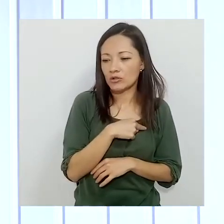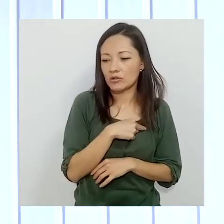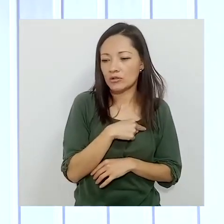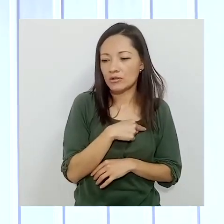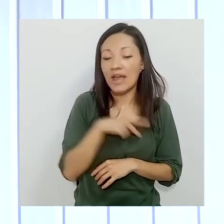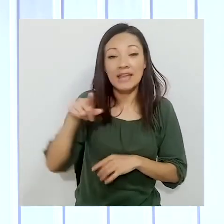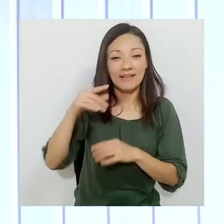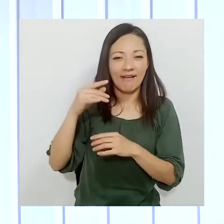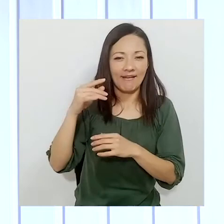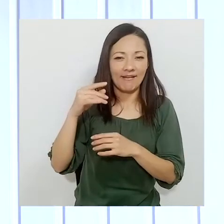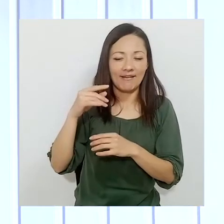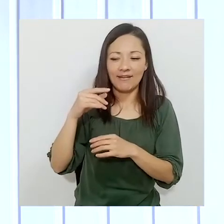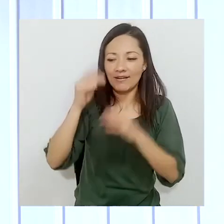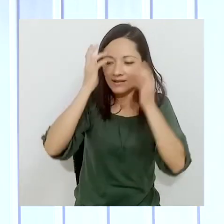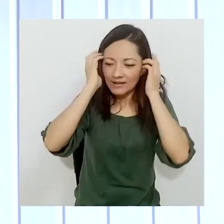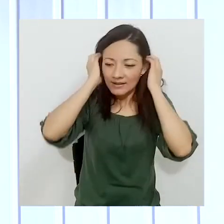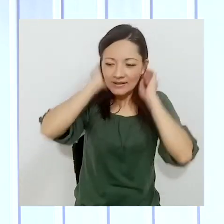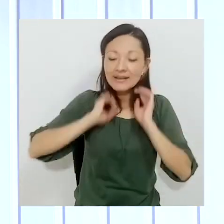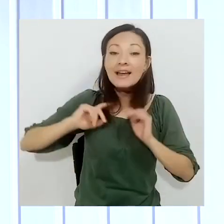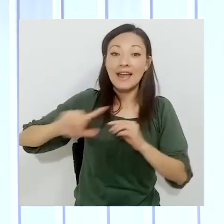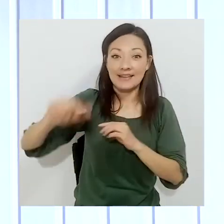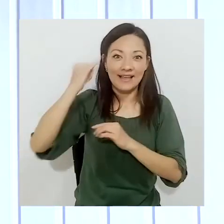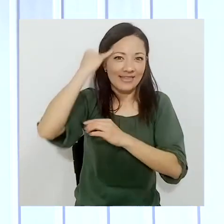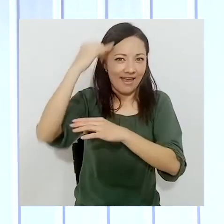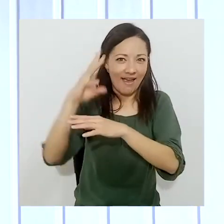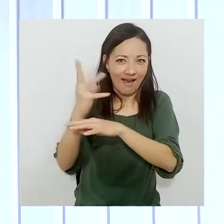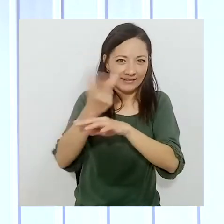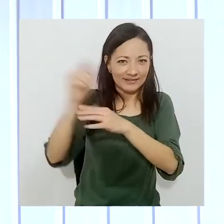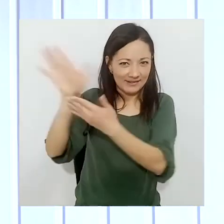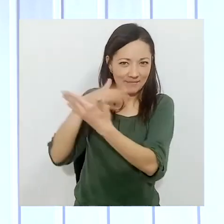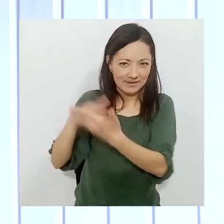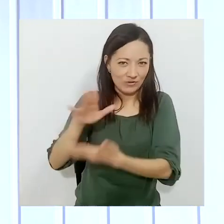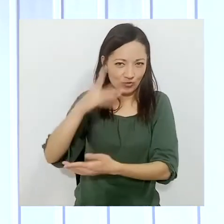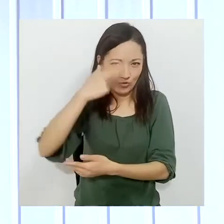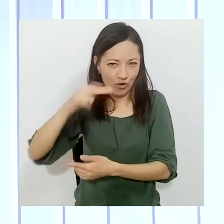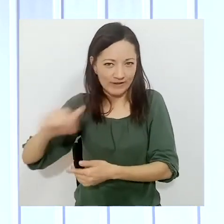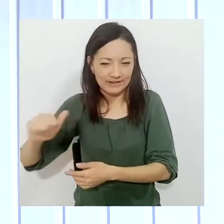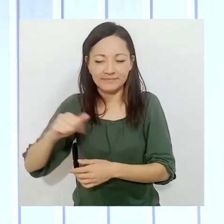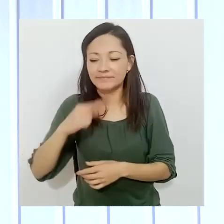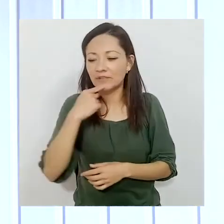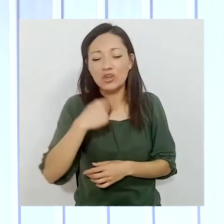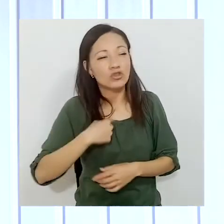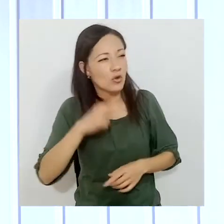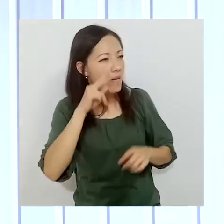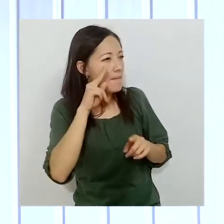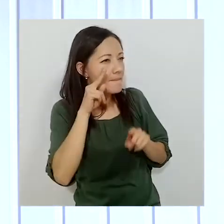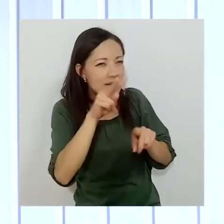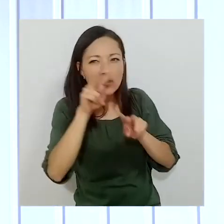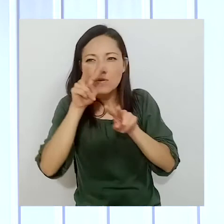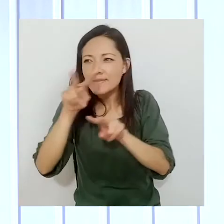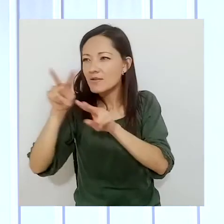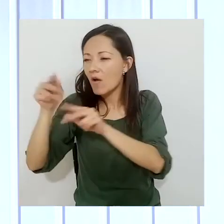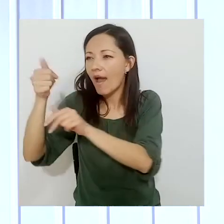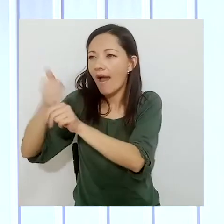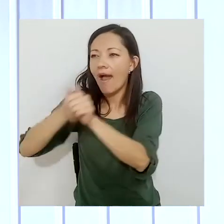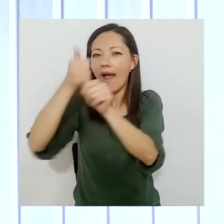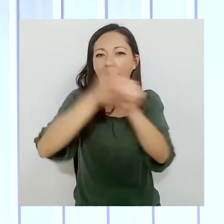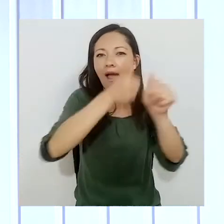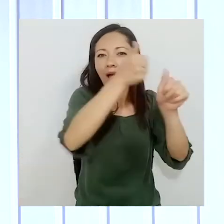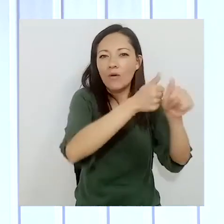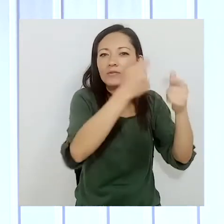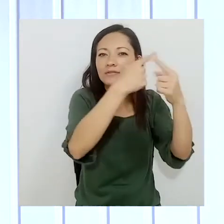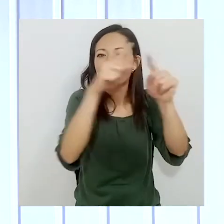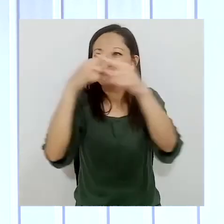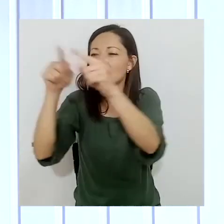entonces dijo, yo veo a cada uno que tiene como una esencia de color. Algunos son